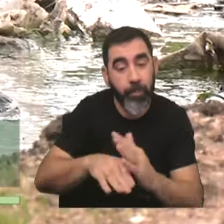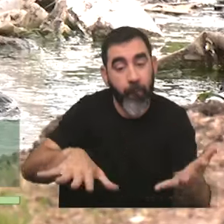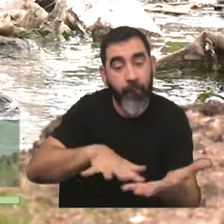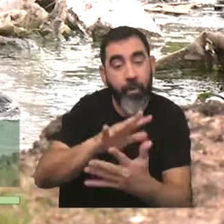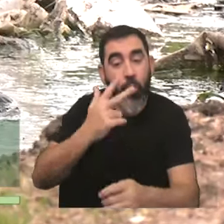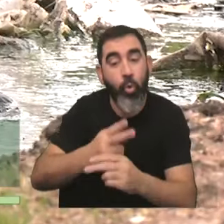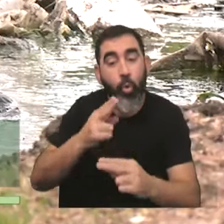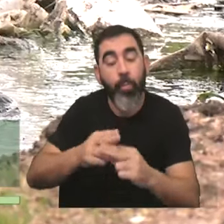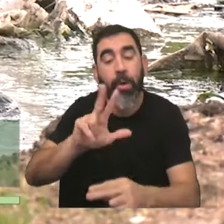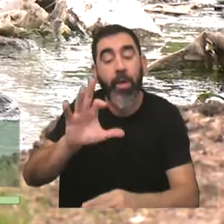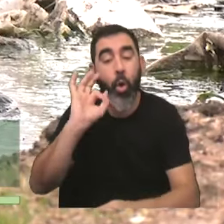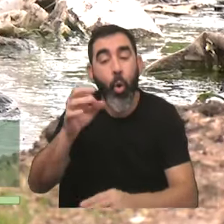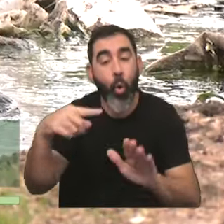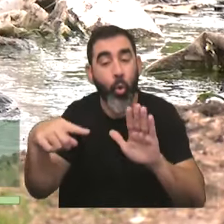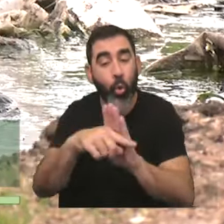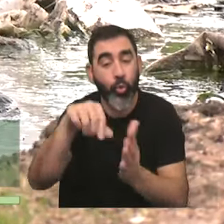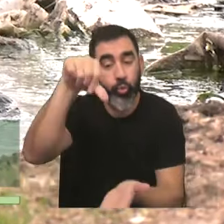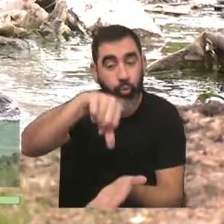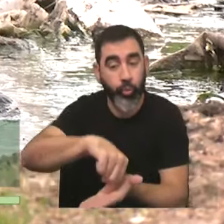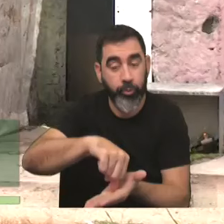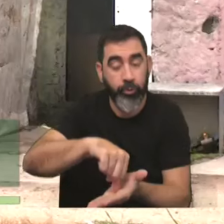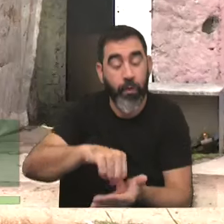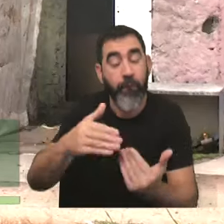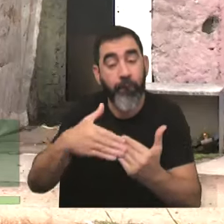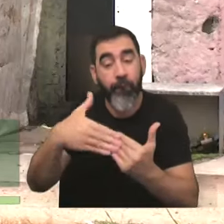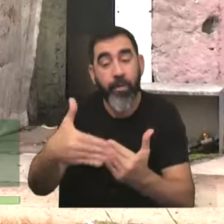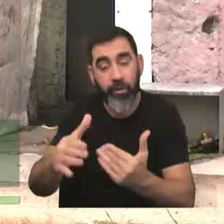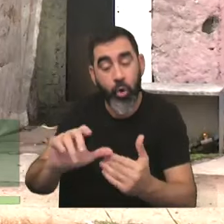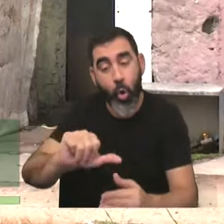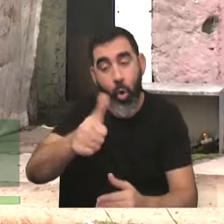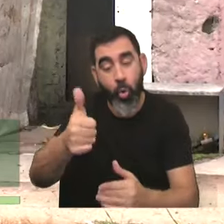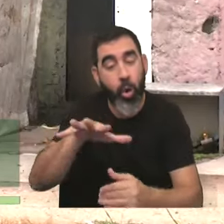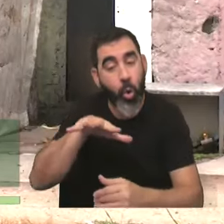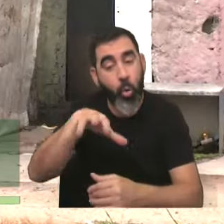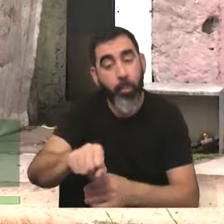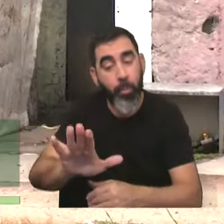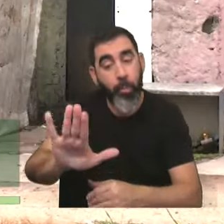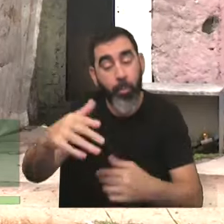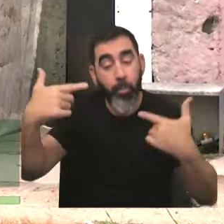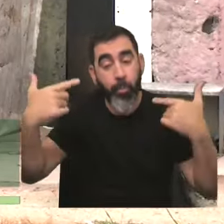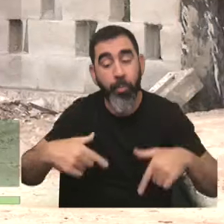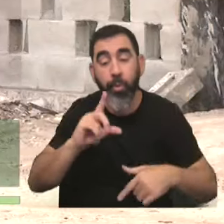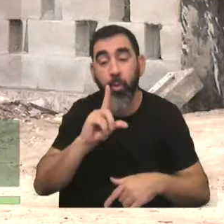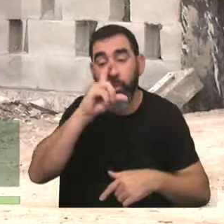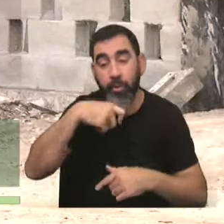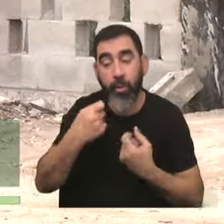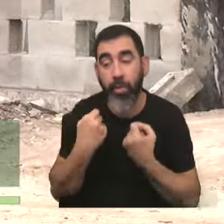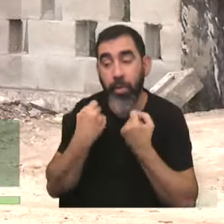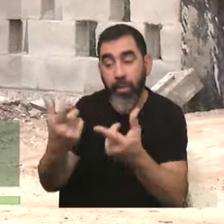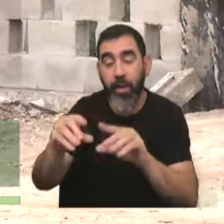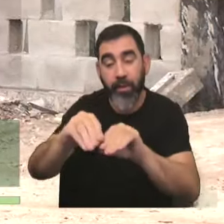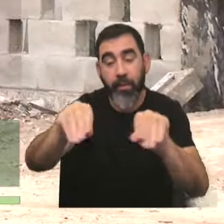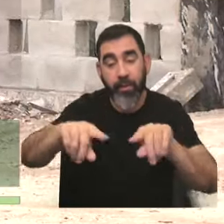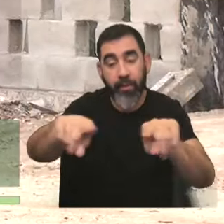octubre en el este de la capital en ese marco los vecinos lograron obtener el compromiso de la intendencia de Montevideo de otorgar un